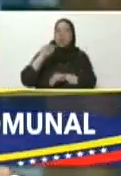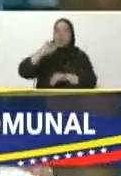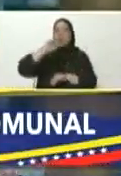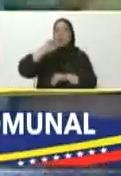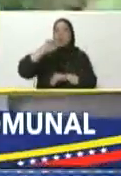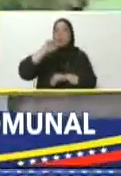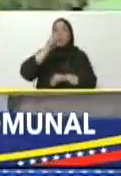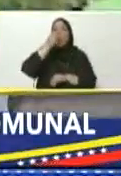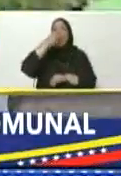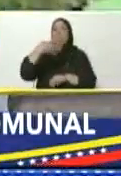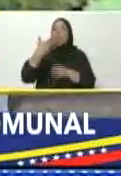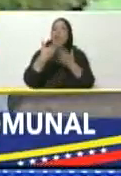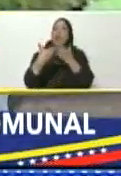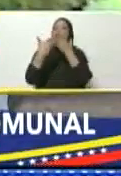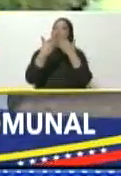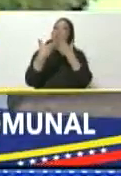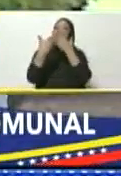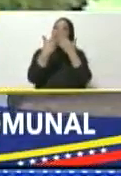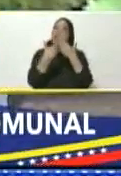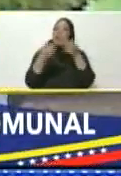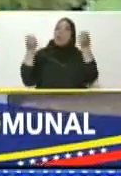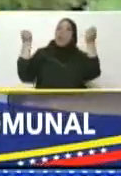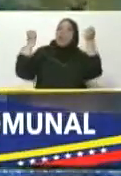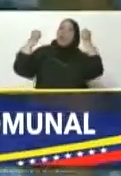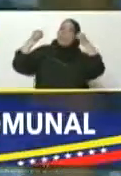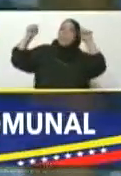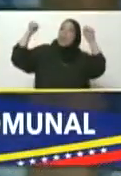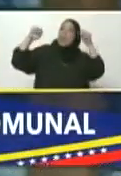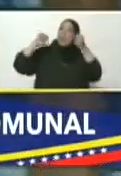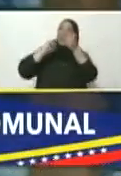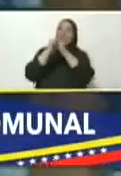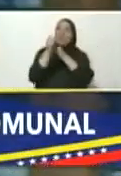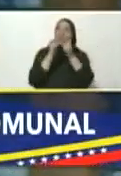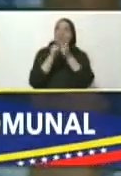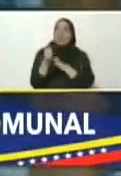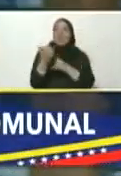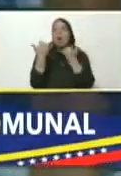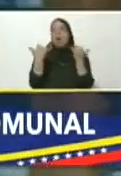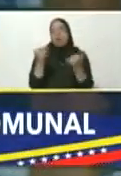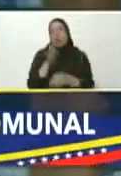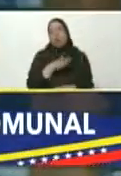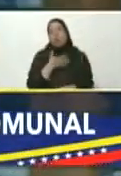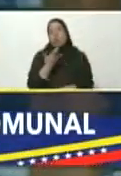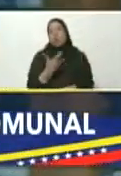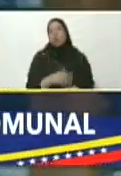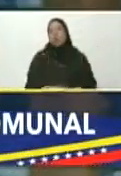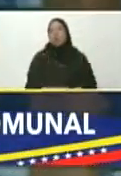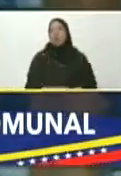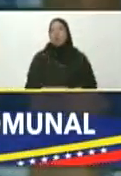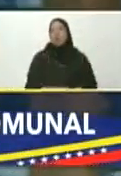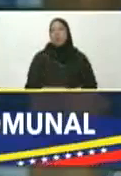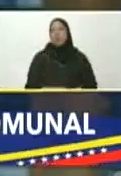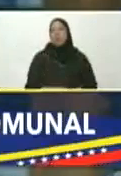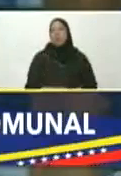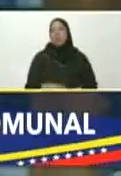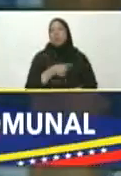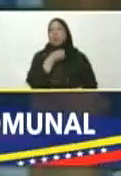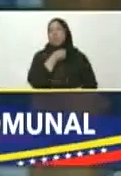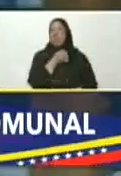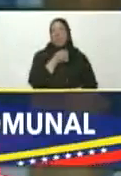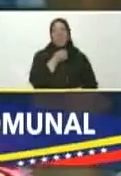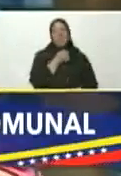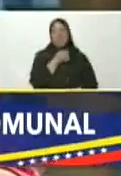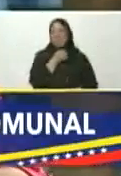Buen estudiante. ¿Practicas algún deporte? No, por los momentos no. ¿Por qué? ¿No te gusta el deporte? No, pero